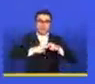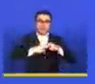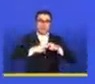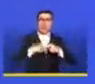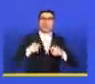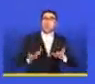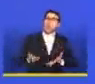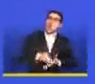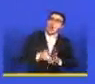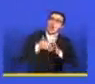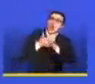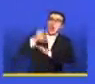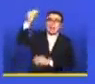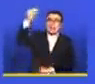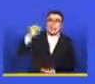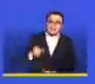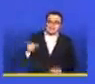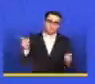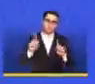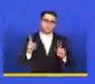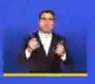Marihuana hoy se vende en Times Square.